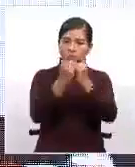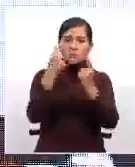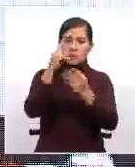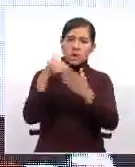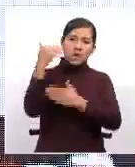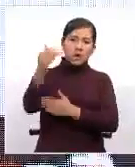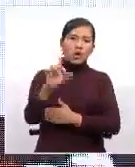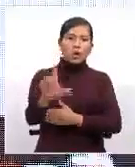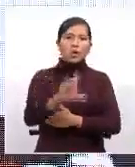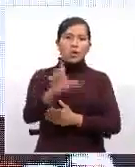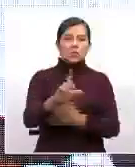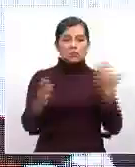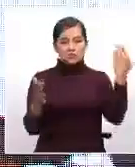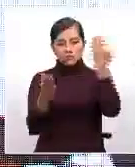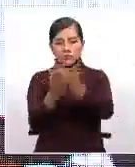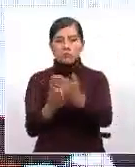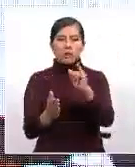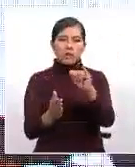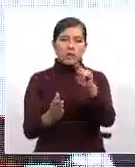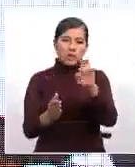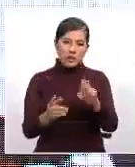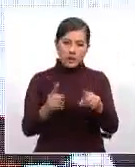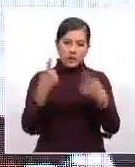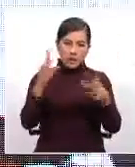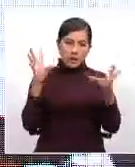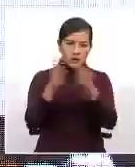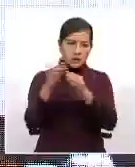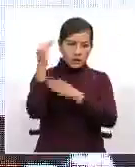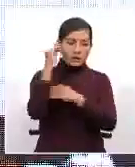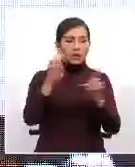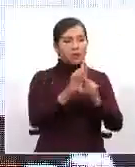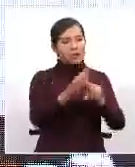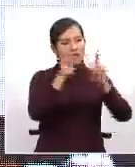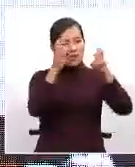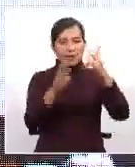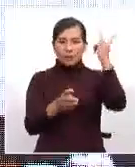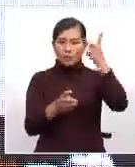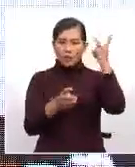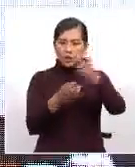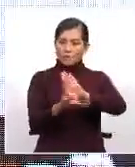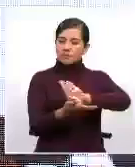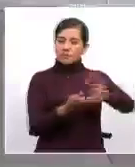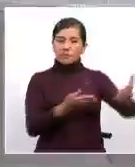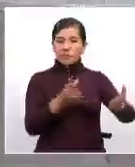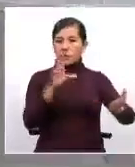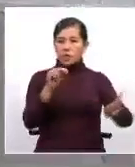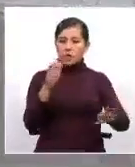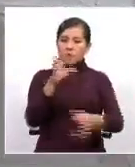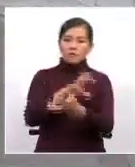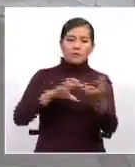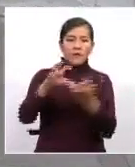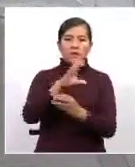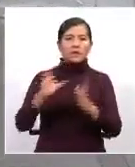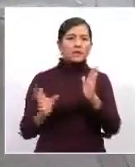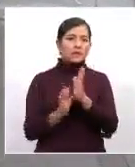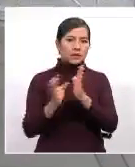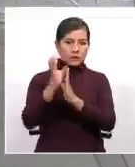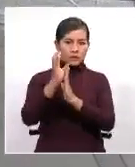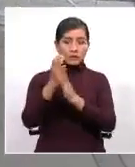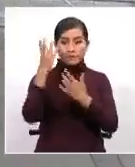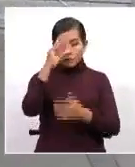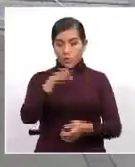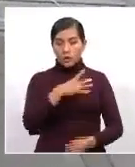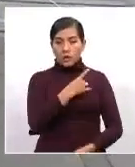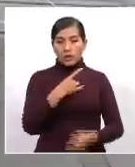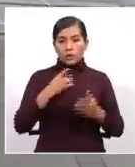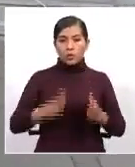Santa Cruz. Además, ha pedido que deje de politizar el censo. El diputado cruceño Angelo Céspedes